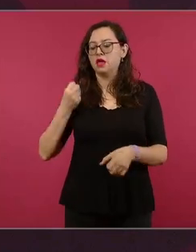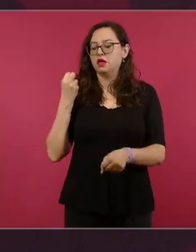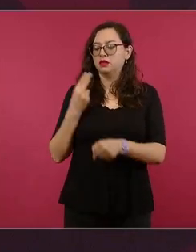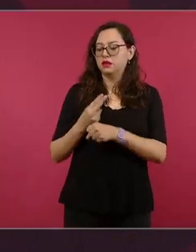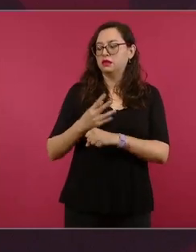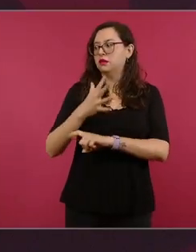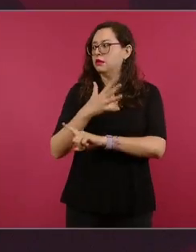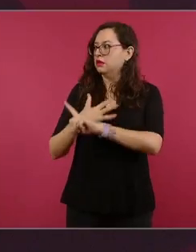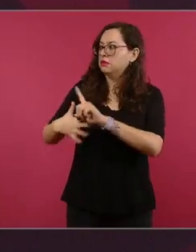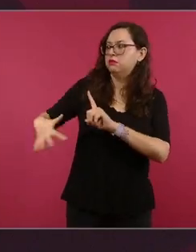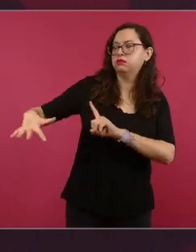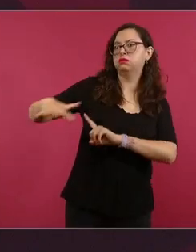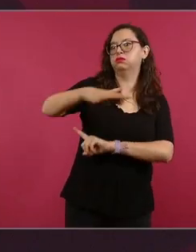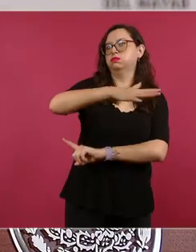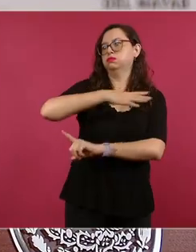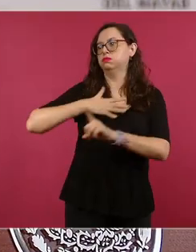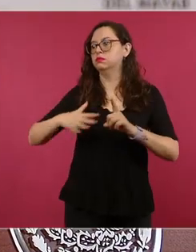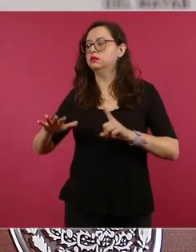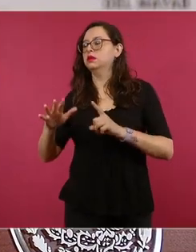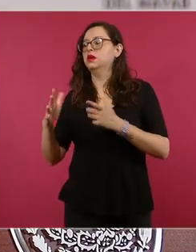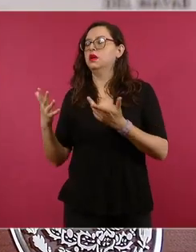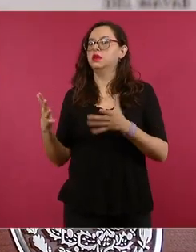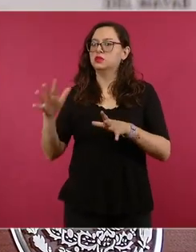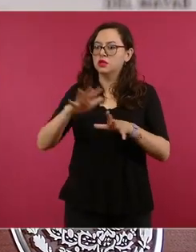económicas, sociales de nuestro pueblo.